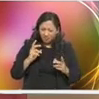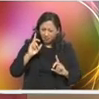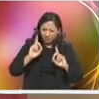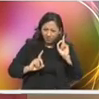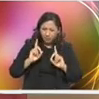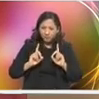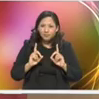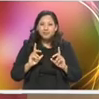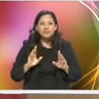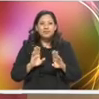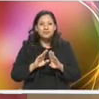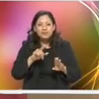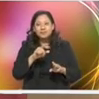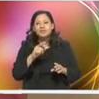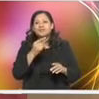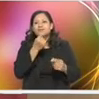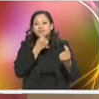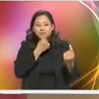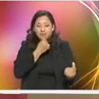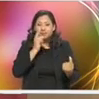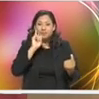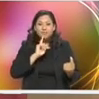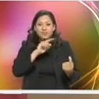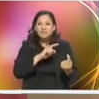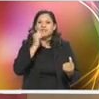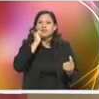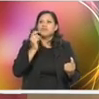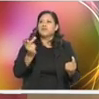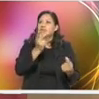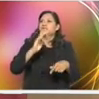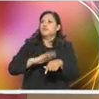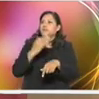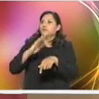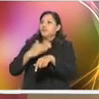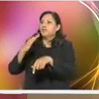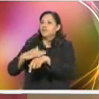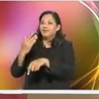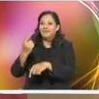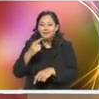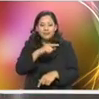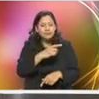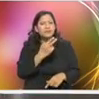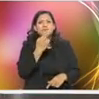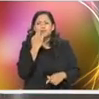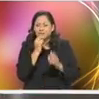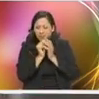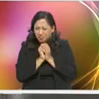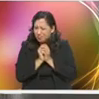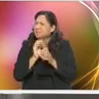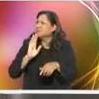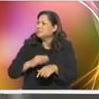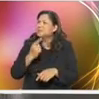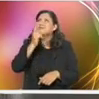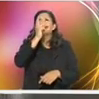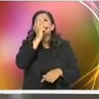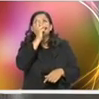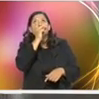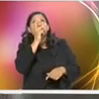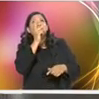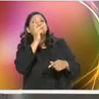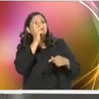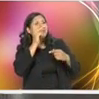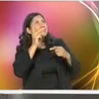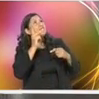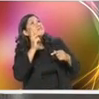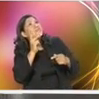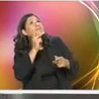una Obdulia, es una niña que todo lo cuestiona. Cuestiona cuando la mandan a rezar, ¿y por qué rezo? ¿Por qué Padre Nuestro? ¿Es mi padre? ¿No